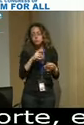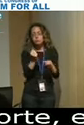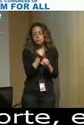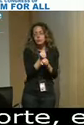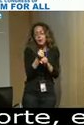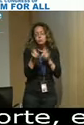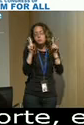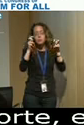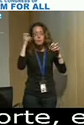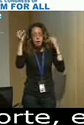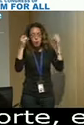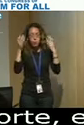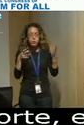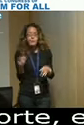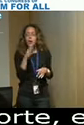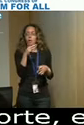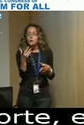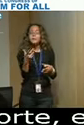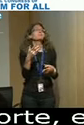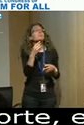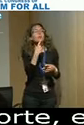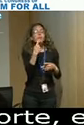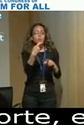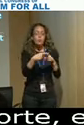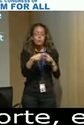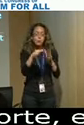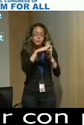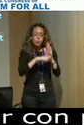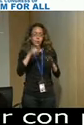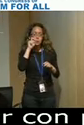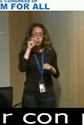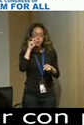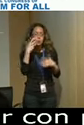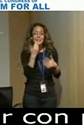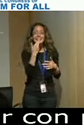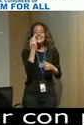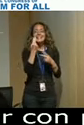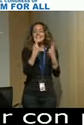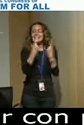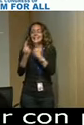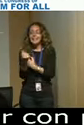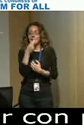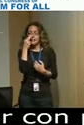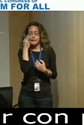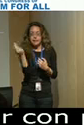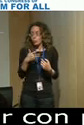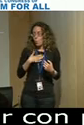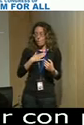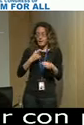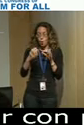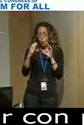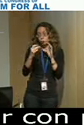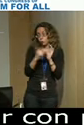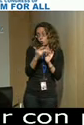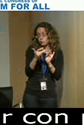ocio. Luego, bueno, una pincelada sobre los programas turísticos. Si a alguien le interesa, pues contacta conmigo y le puedo